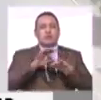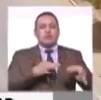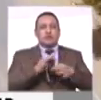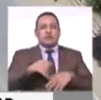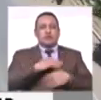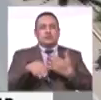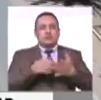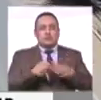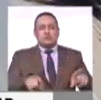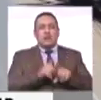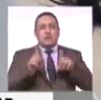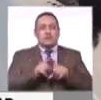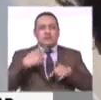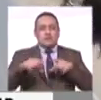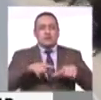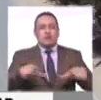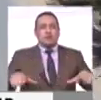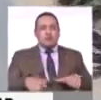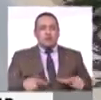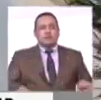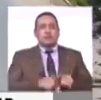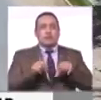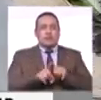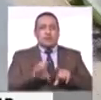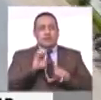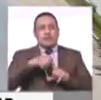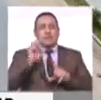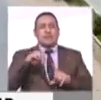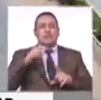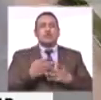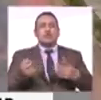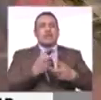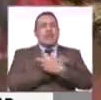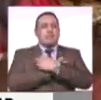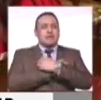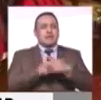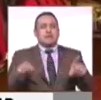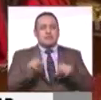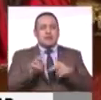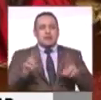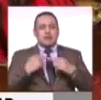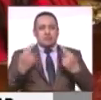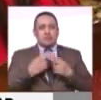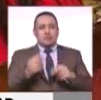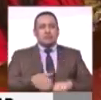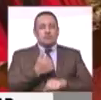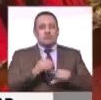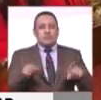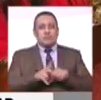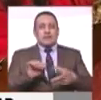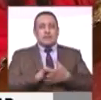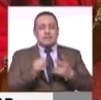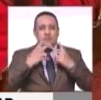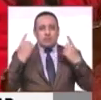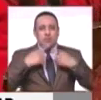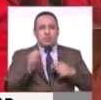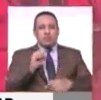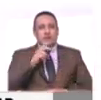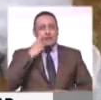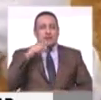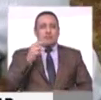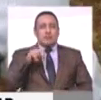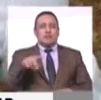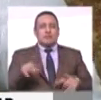desarrollo para el distrito de Ciudad Eten, región Lambayeque, tras reunirse con su alcalde Iván